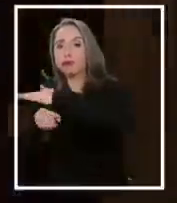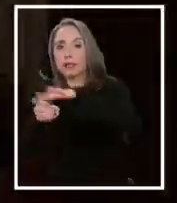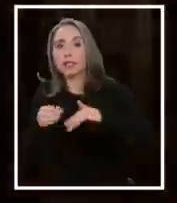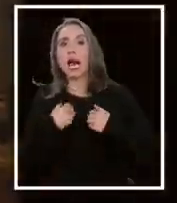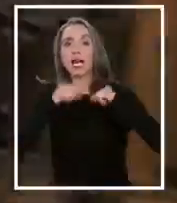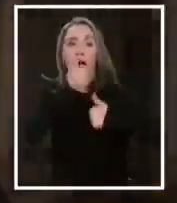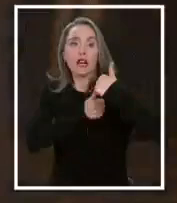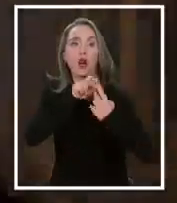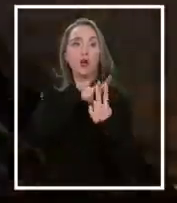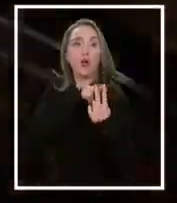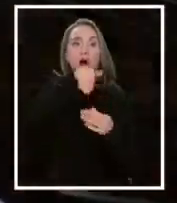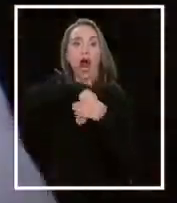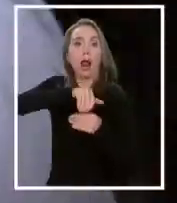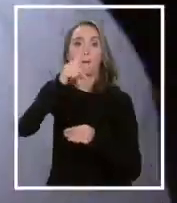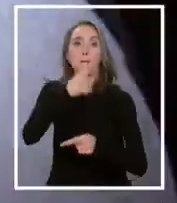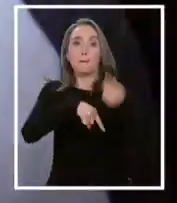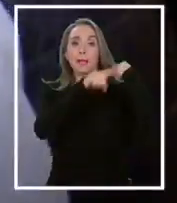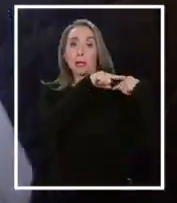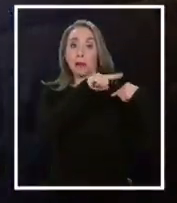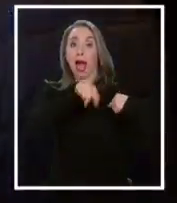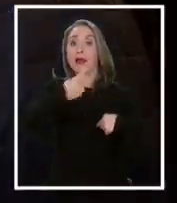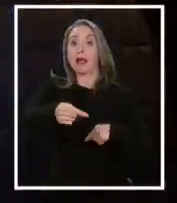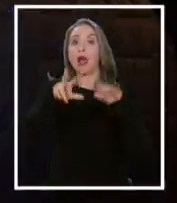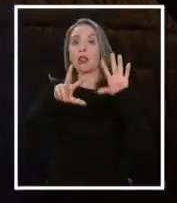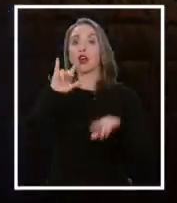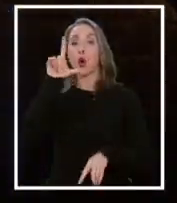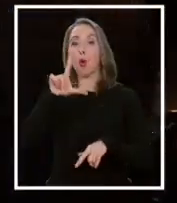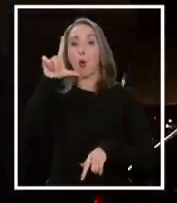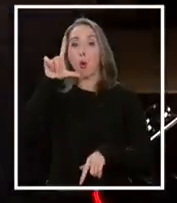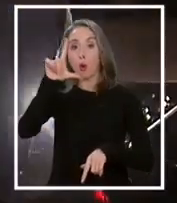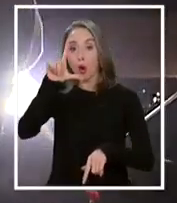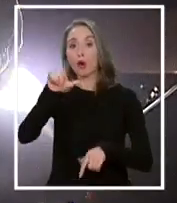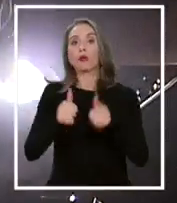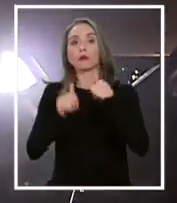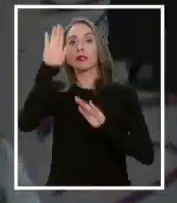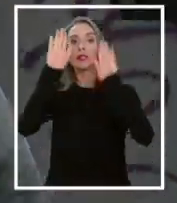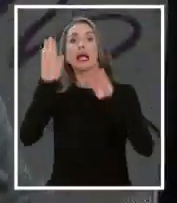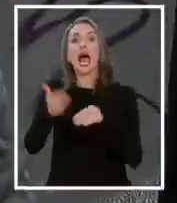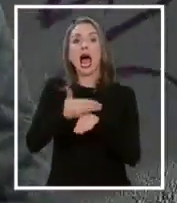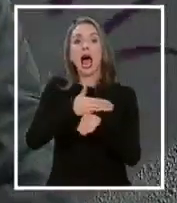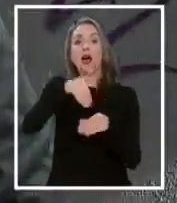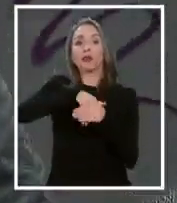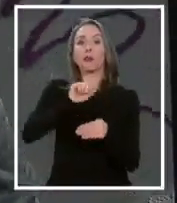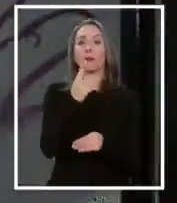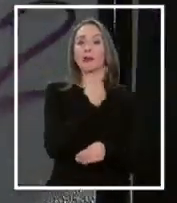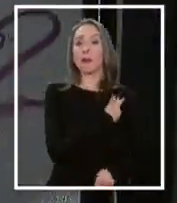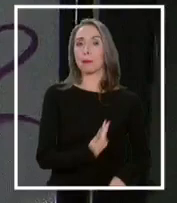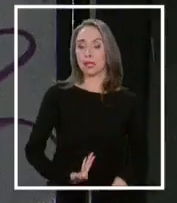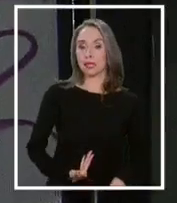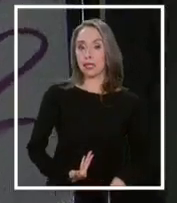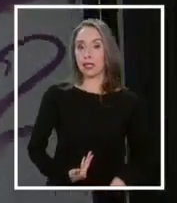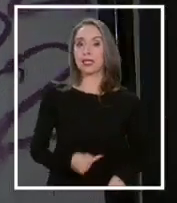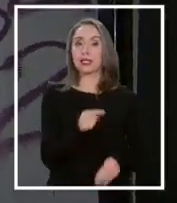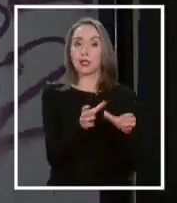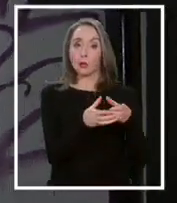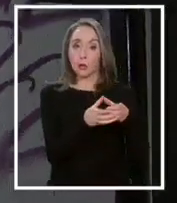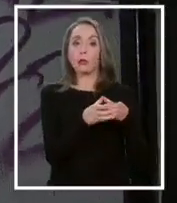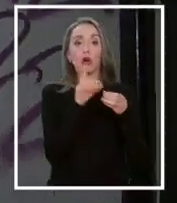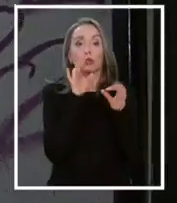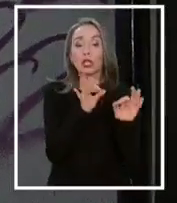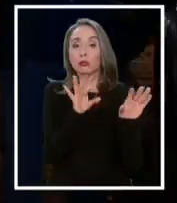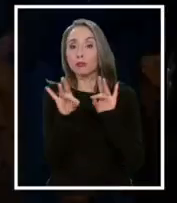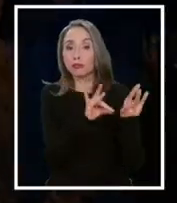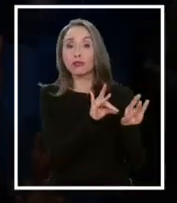dos candidatos que se enfrentarán el próximo 18 de julio las primarias presidenciales mientras en este sector hay definiciones